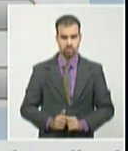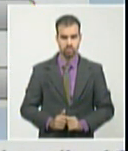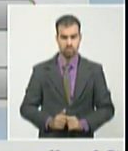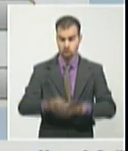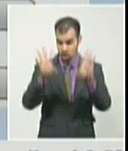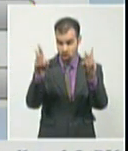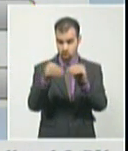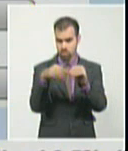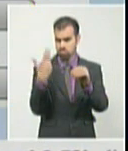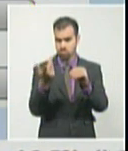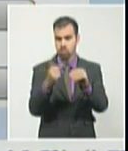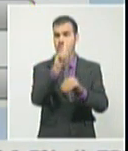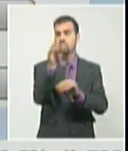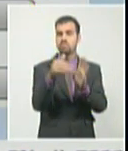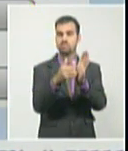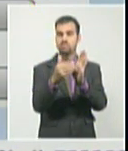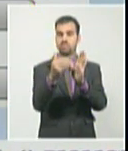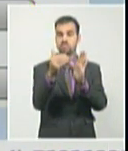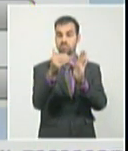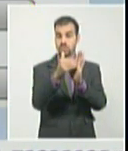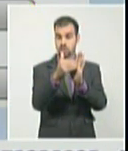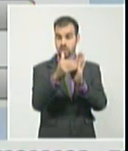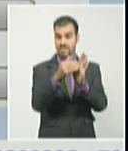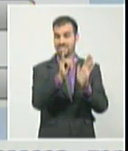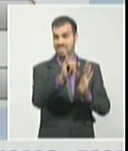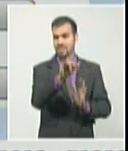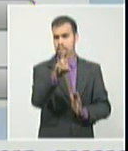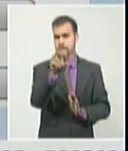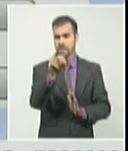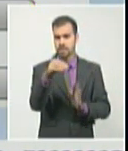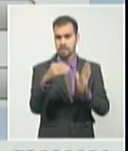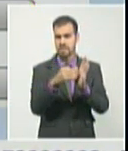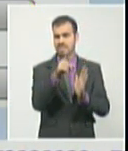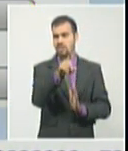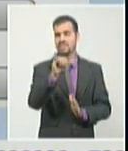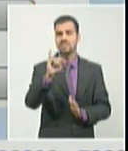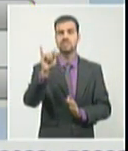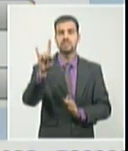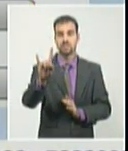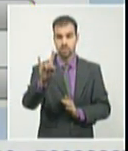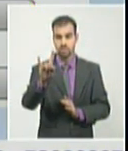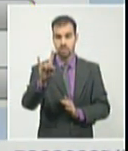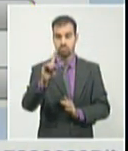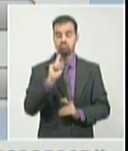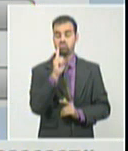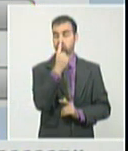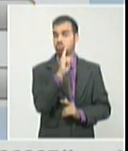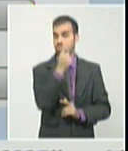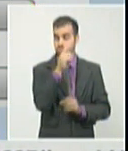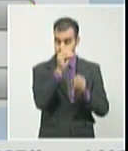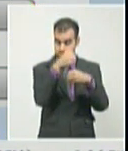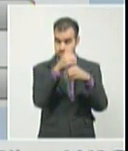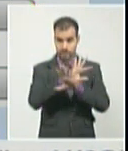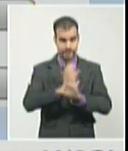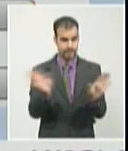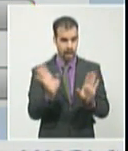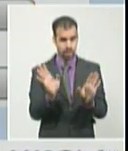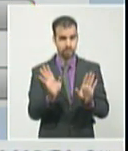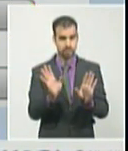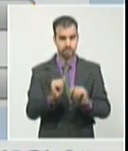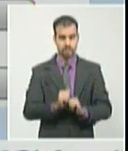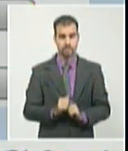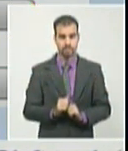un millón 620 mil 169 muestras procesadas y 15